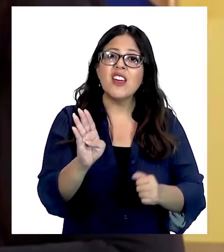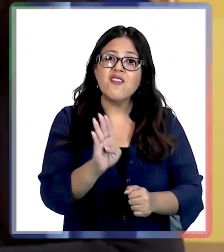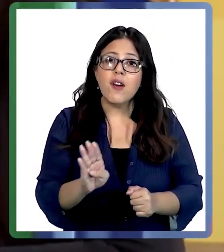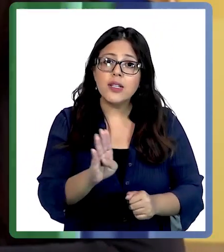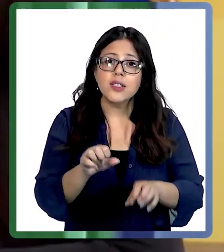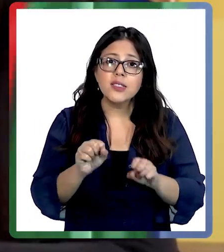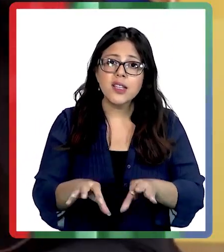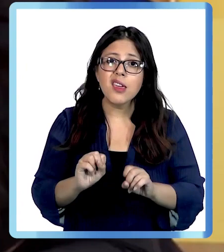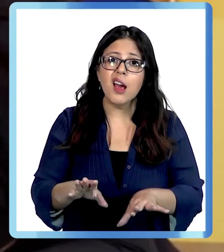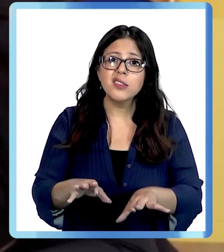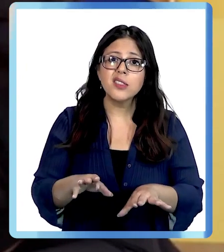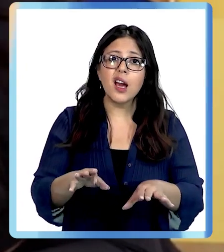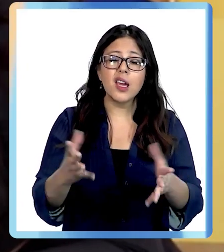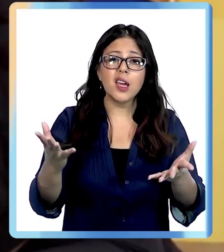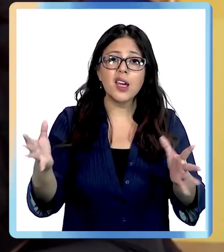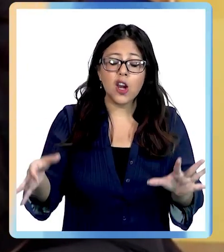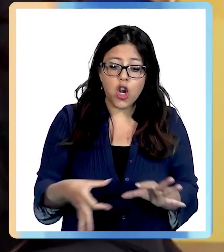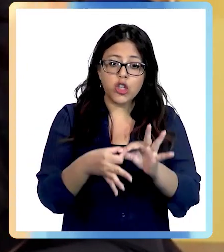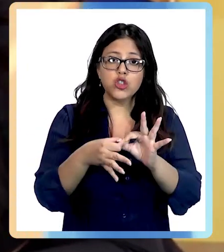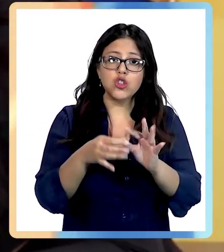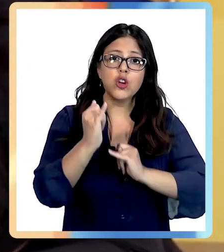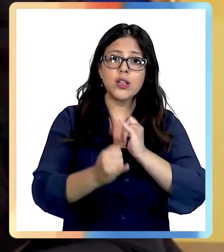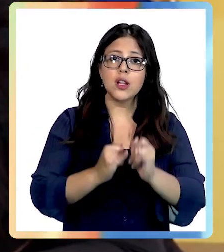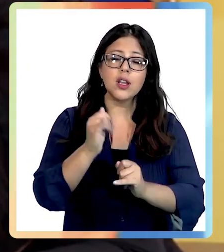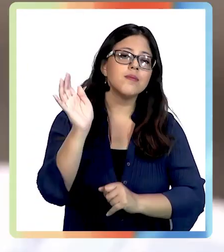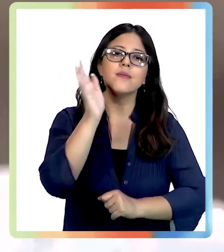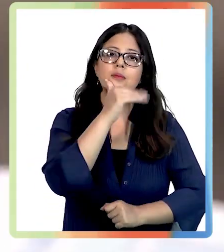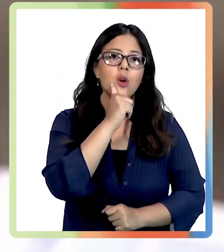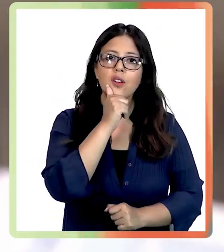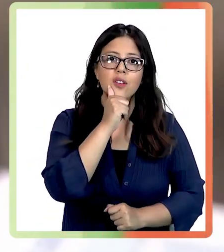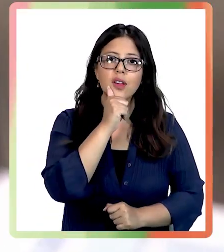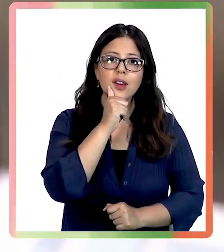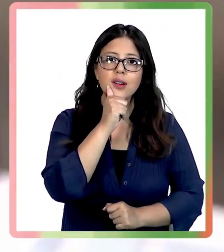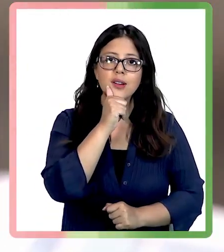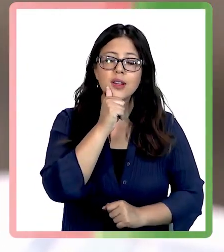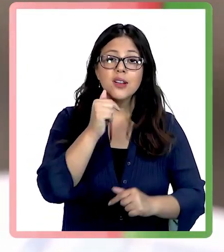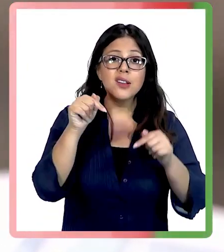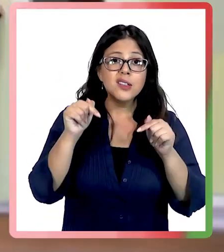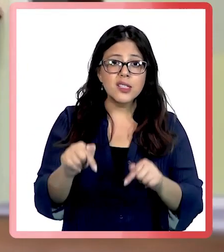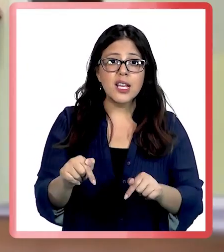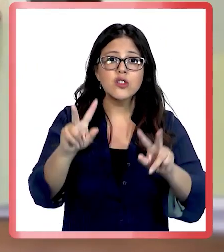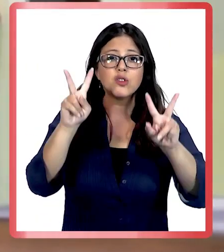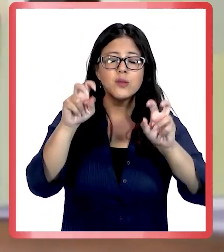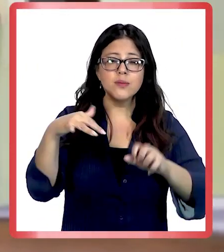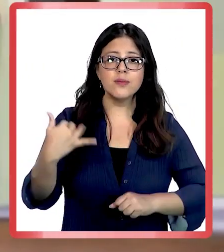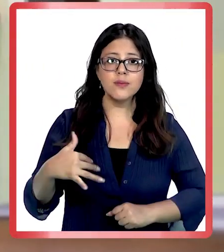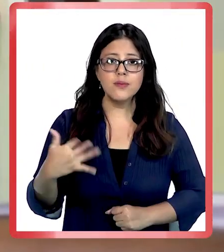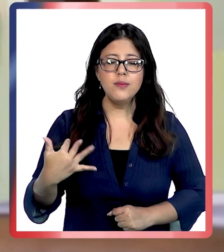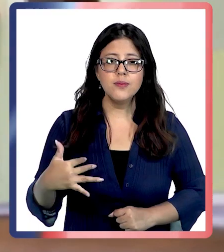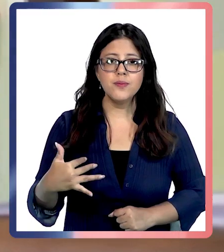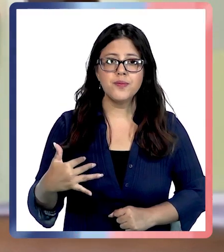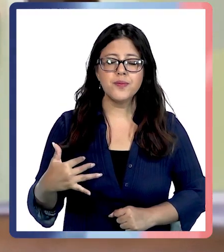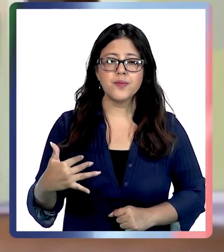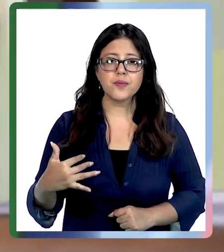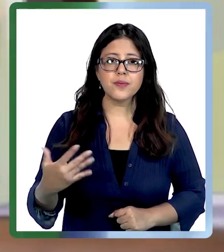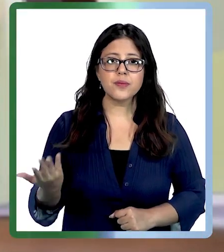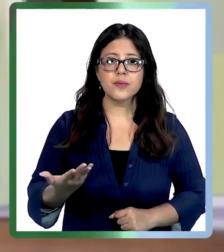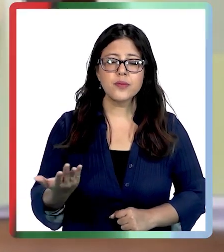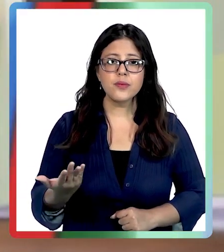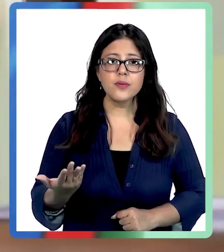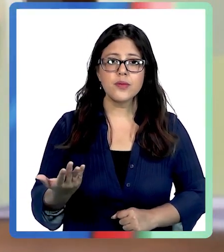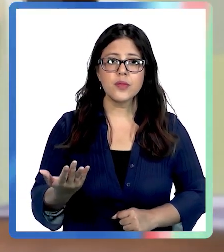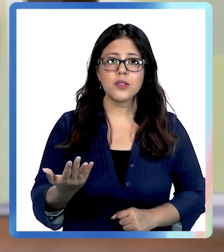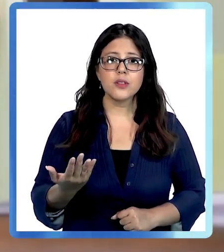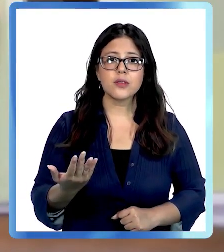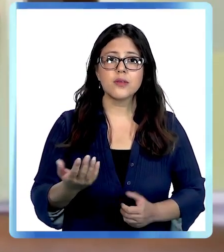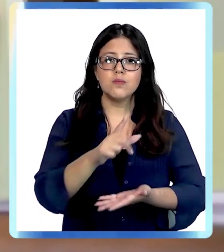internet para no y Esto fue un factor importante que que fue en detrimento de que pudieran continuar su sus estudios